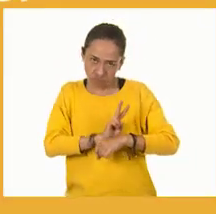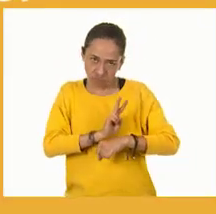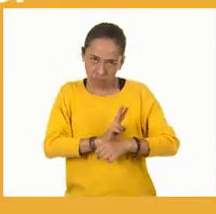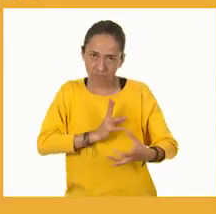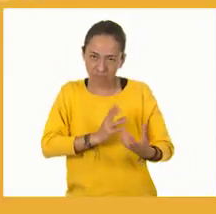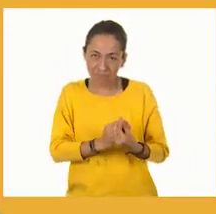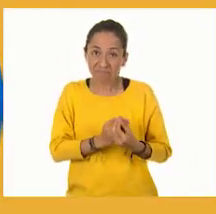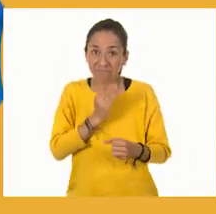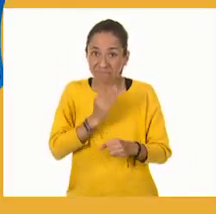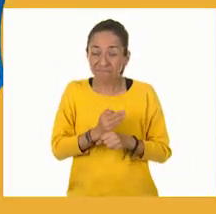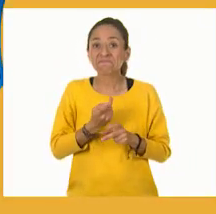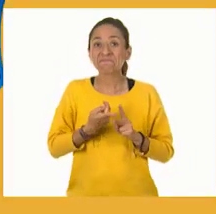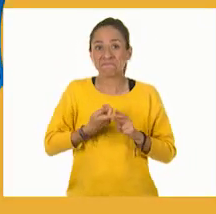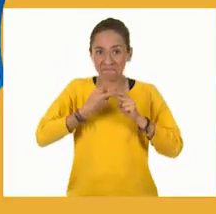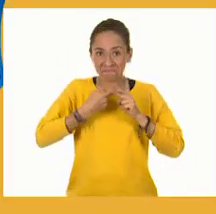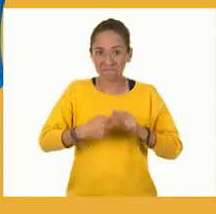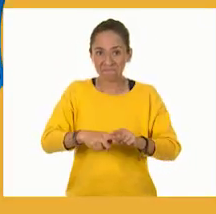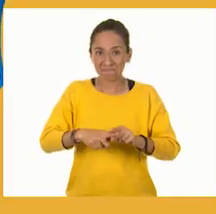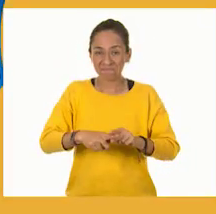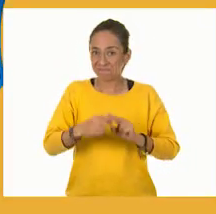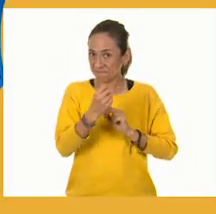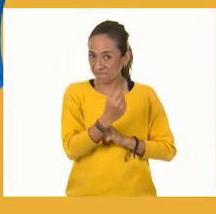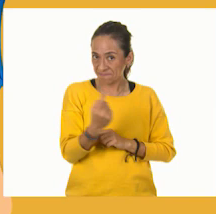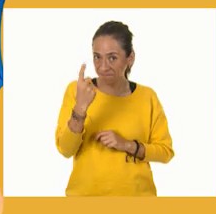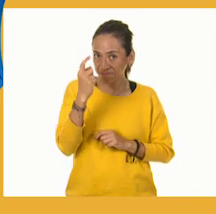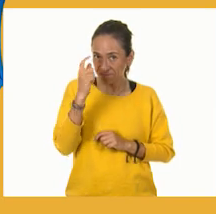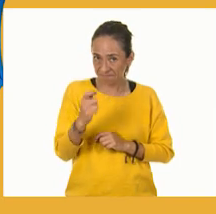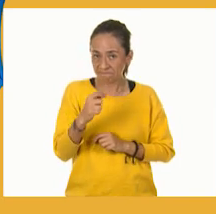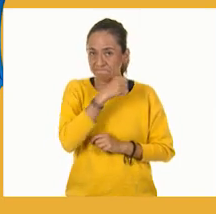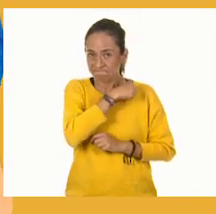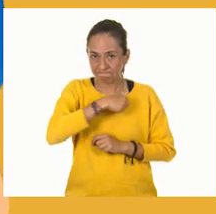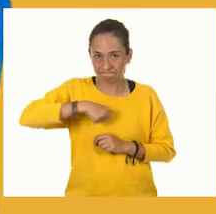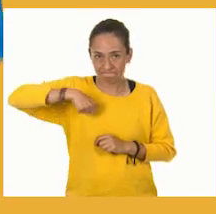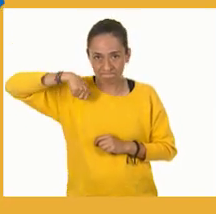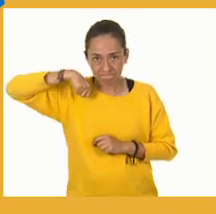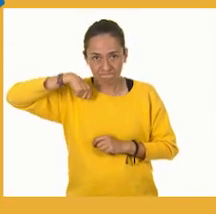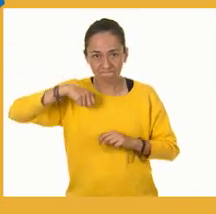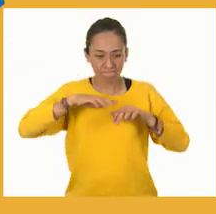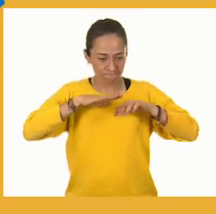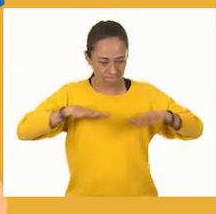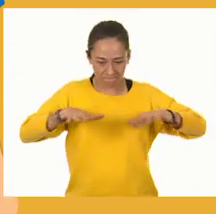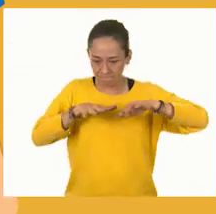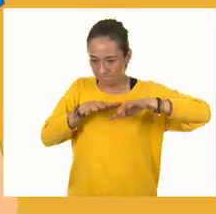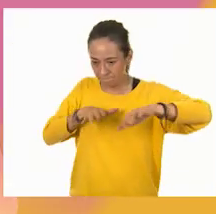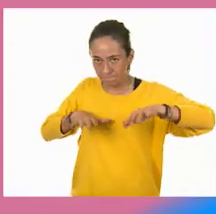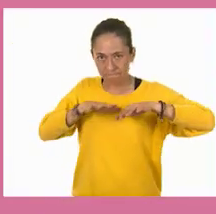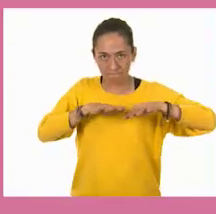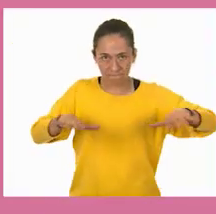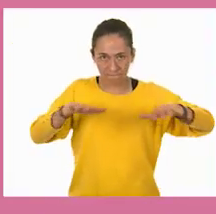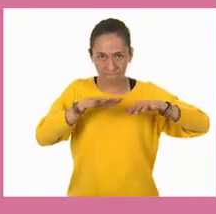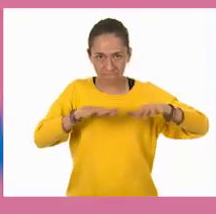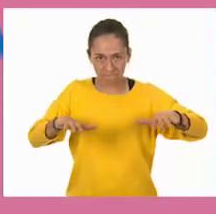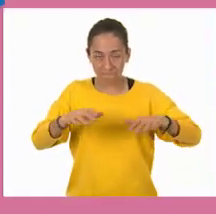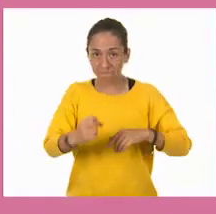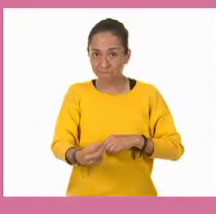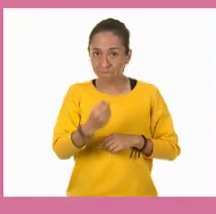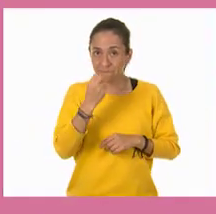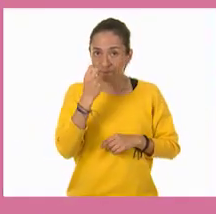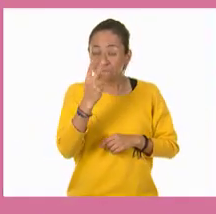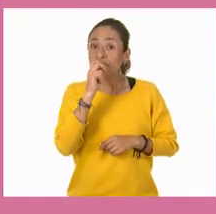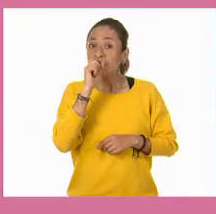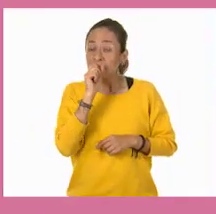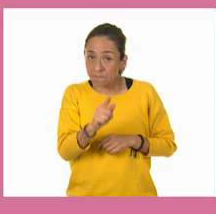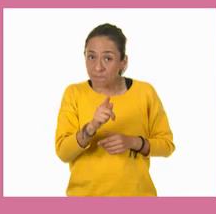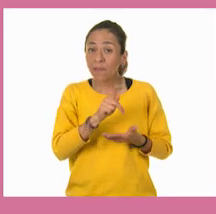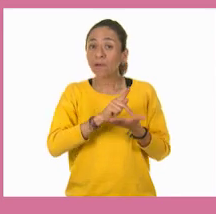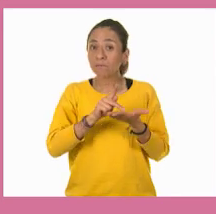¡Empecemos! 1. Estira la playera a lo largo y a lo ancho. 2. Marca con el